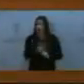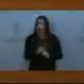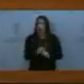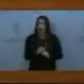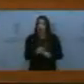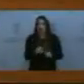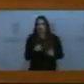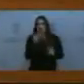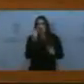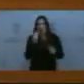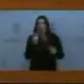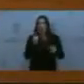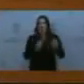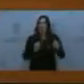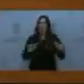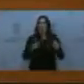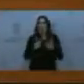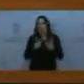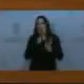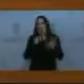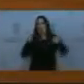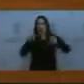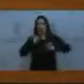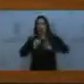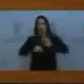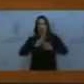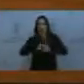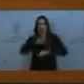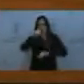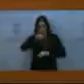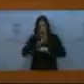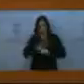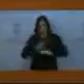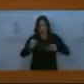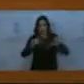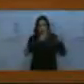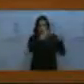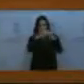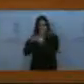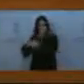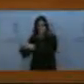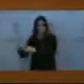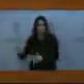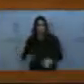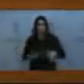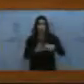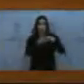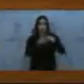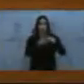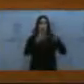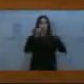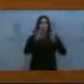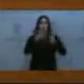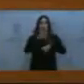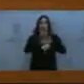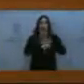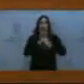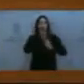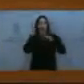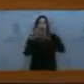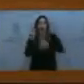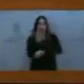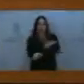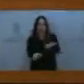grave problema de incumplimiento de acuerdo de esta Junta General por parte de los grupos en relación a los veterinarios que están ahora